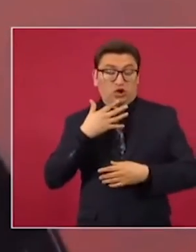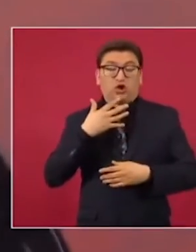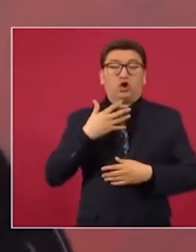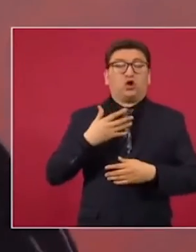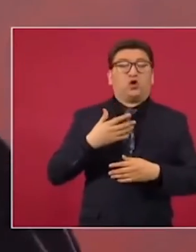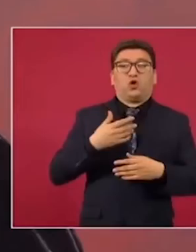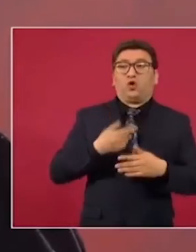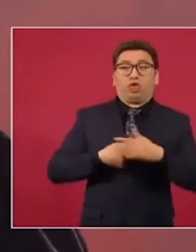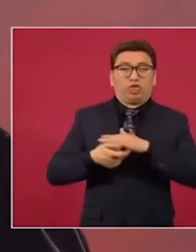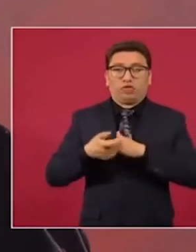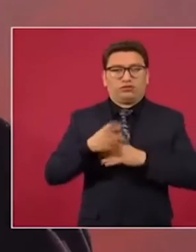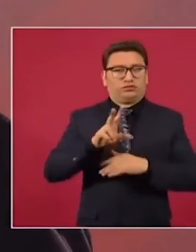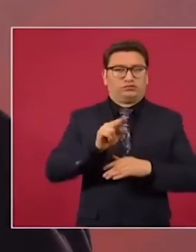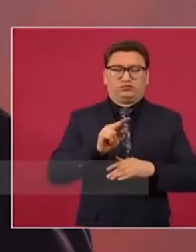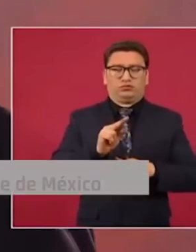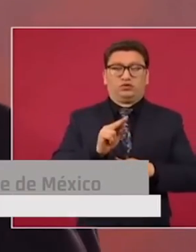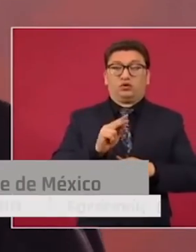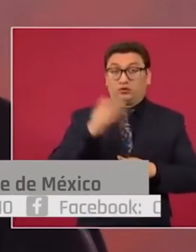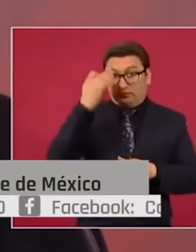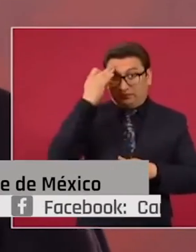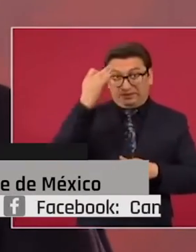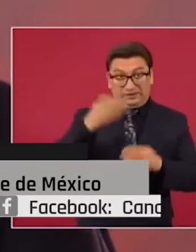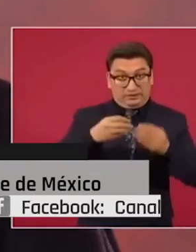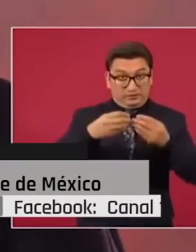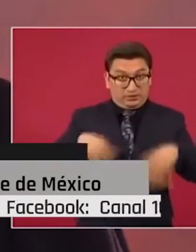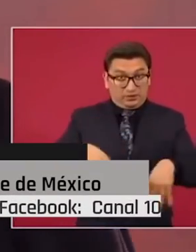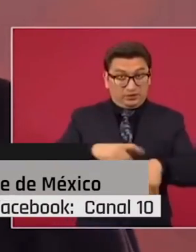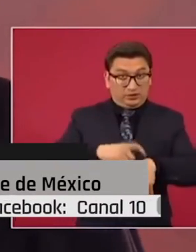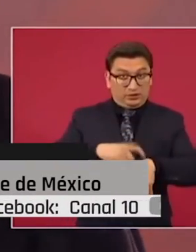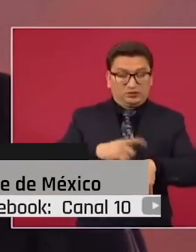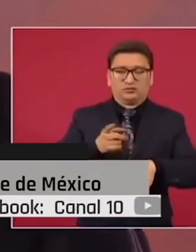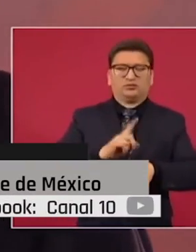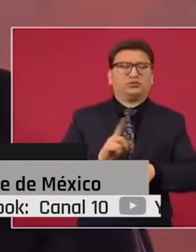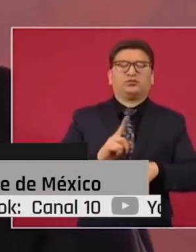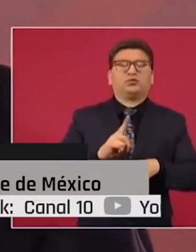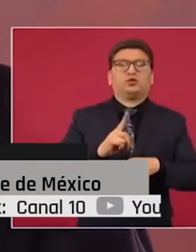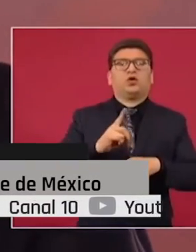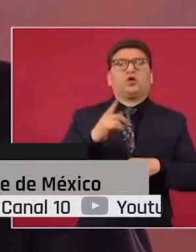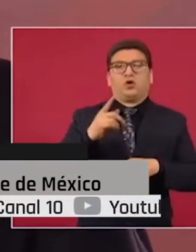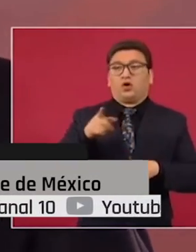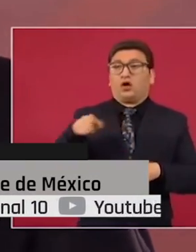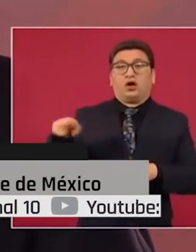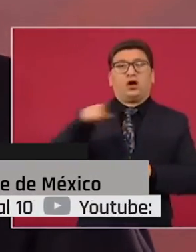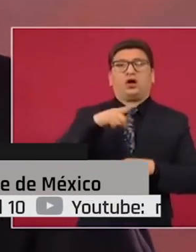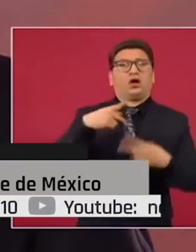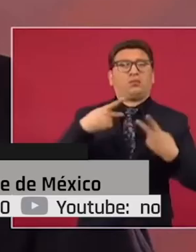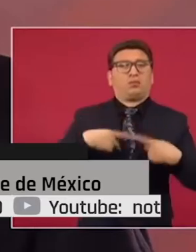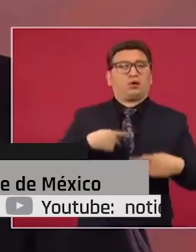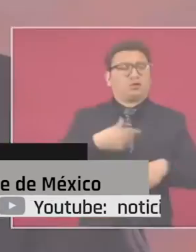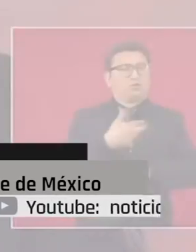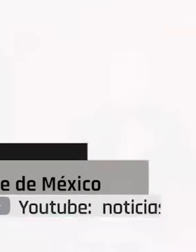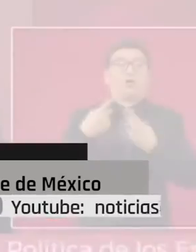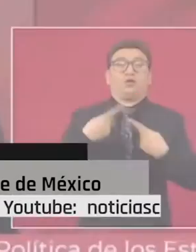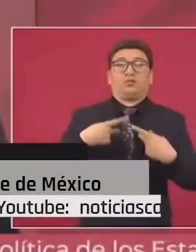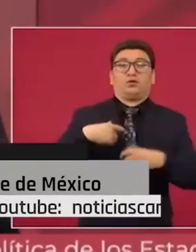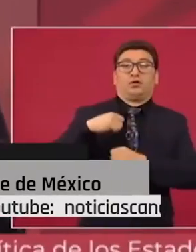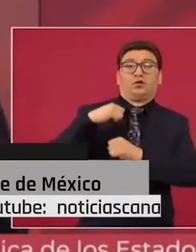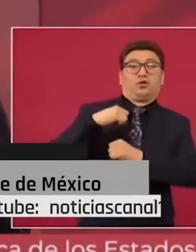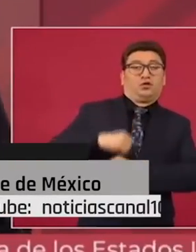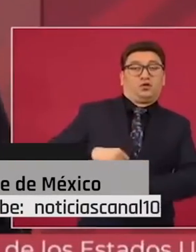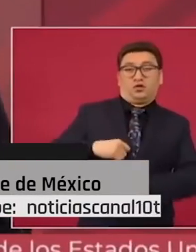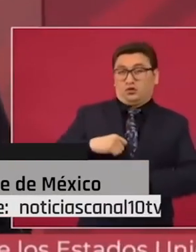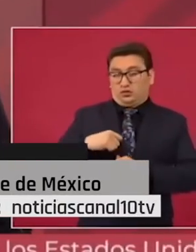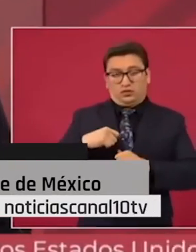tiempos, que no tarden mucho en hacer sus trámites.